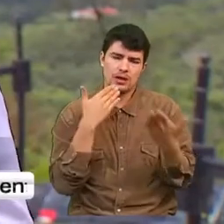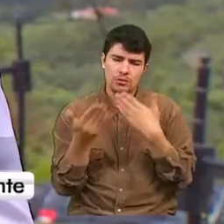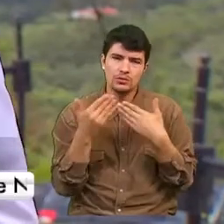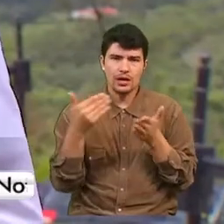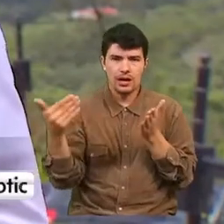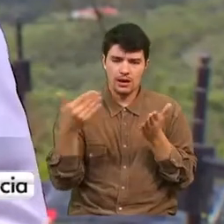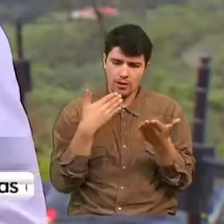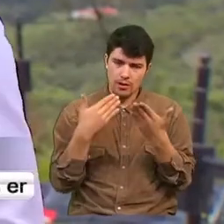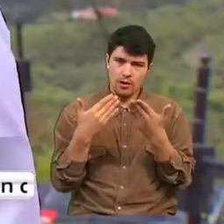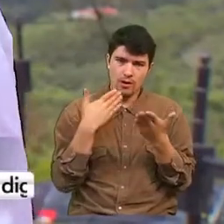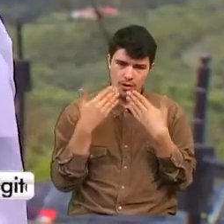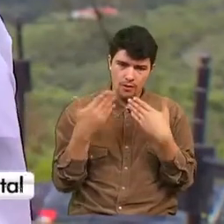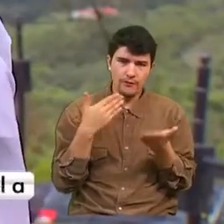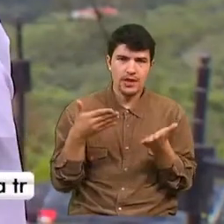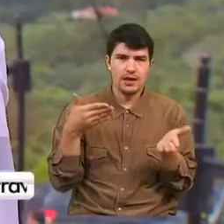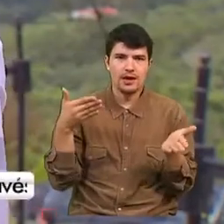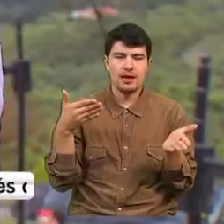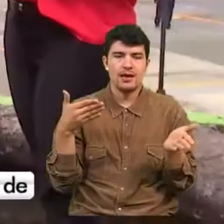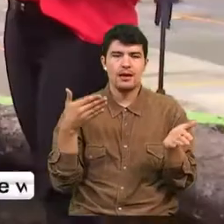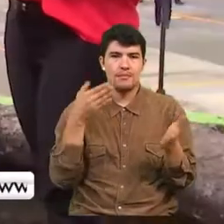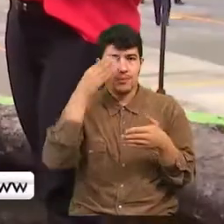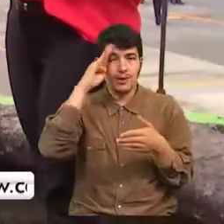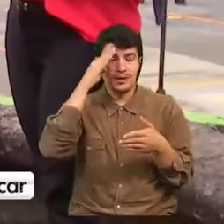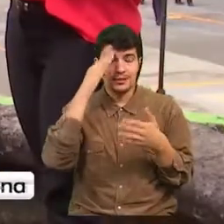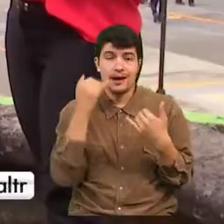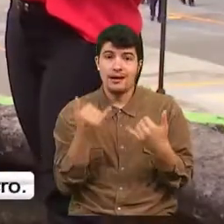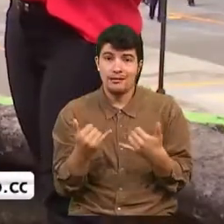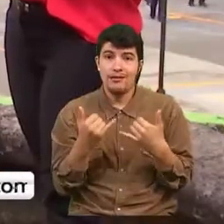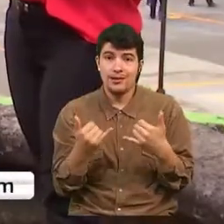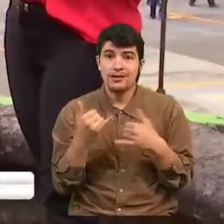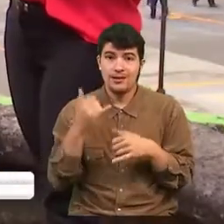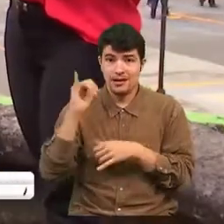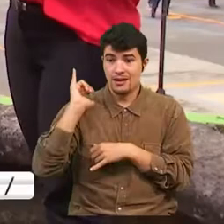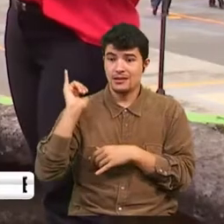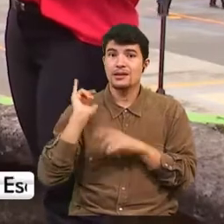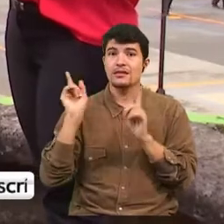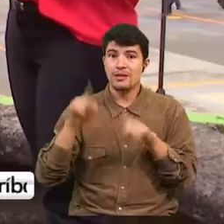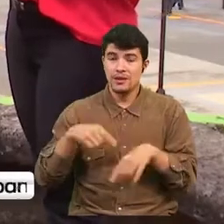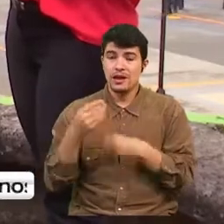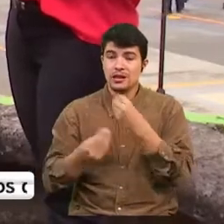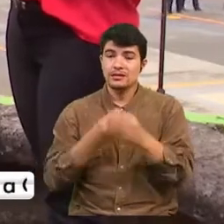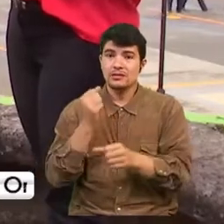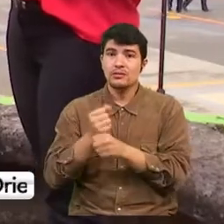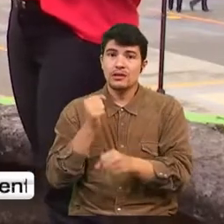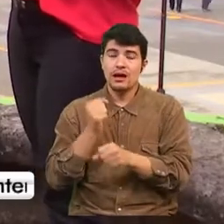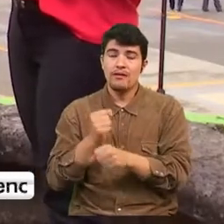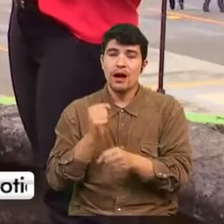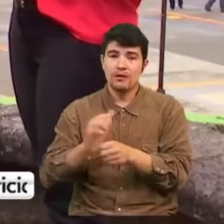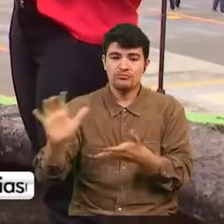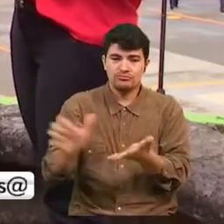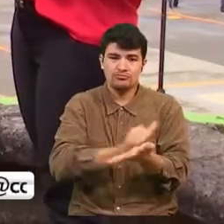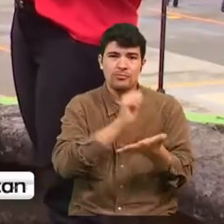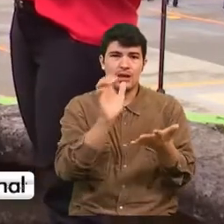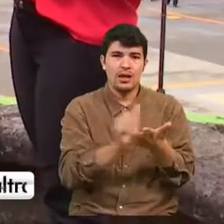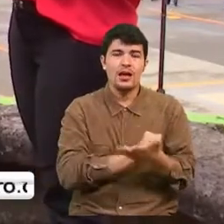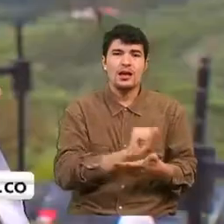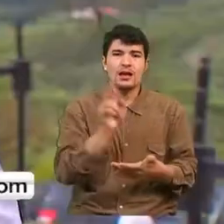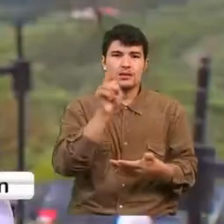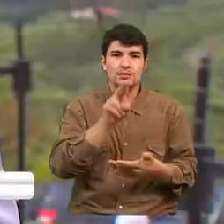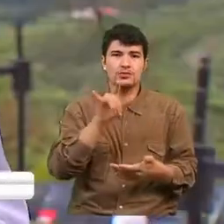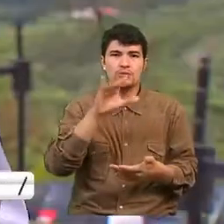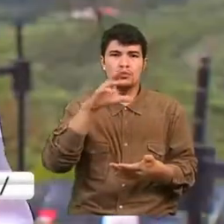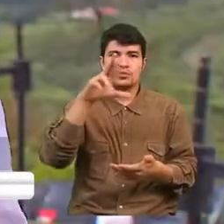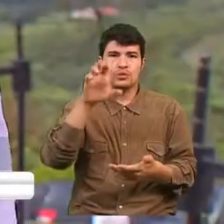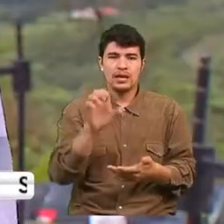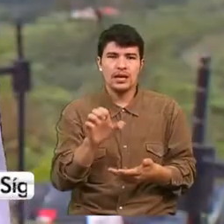el Ejército Nacional en compañía de la policía también están ejerciendo labores de erradicación en el municipio de Sucre, por la zona de